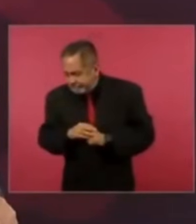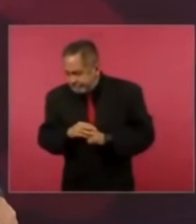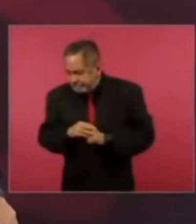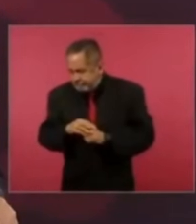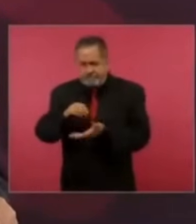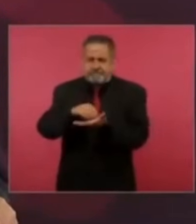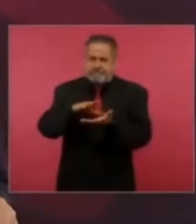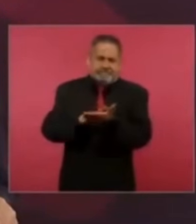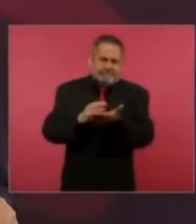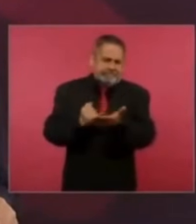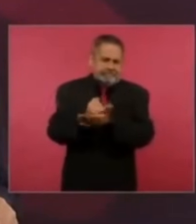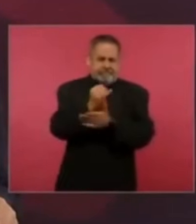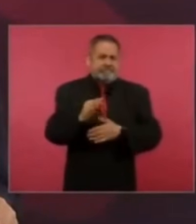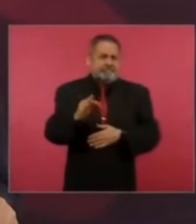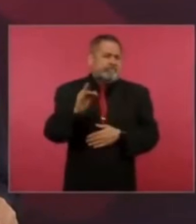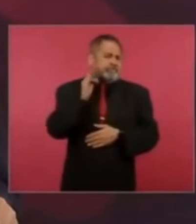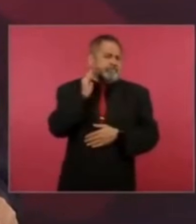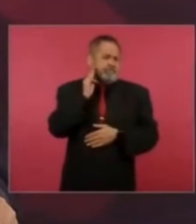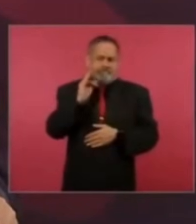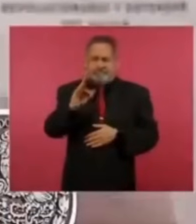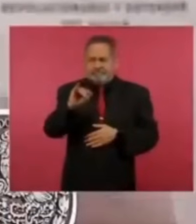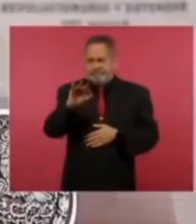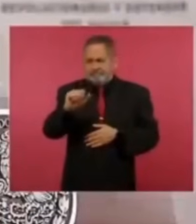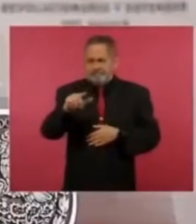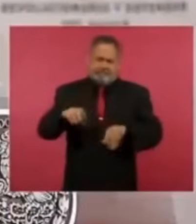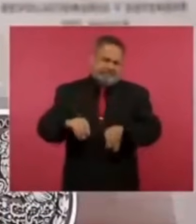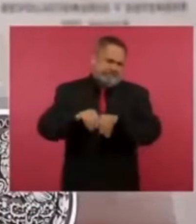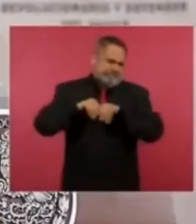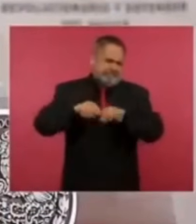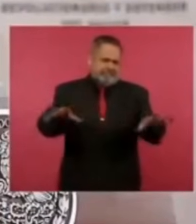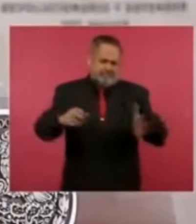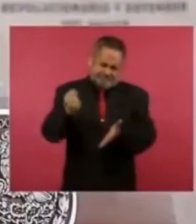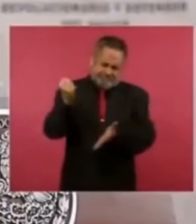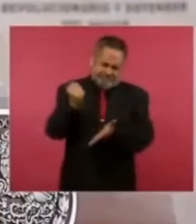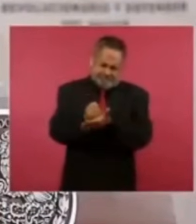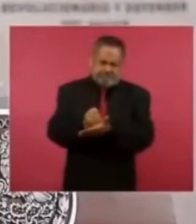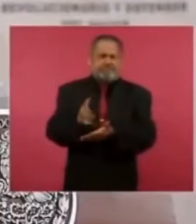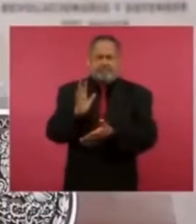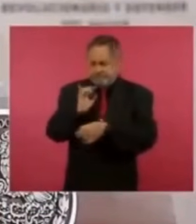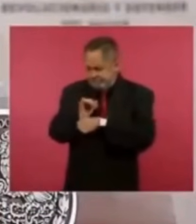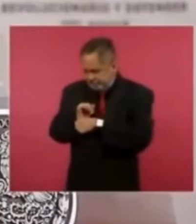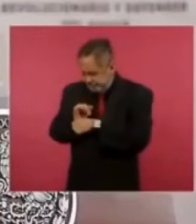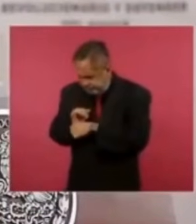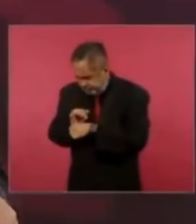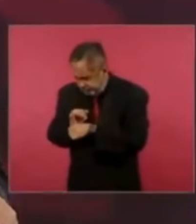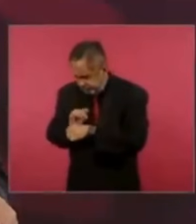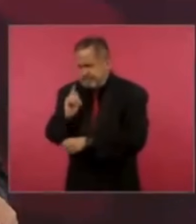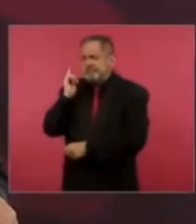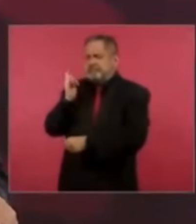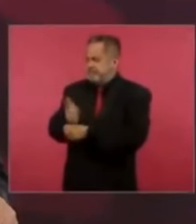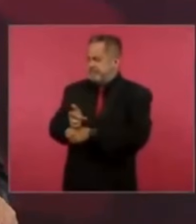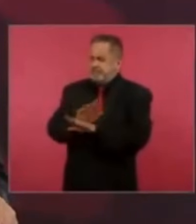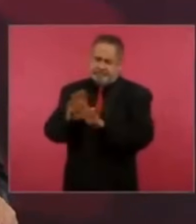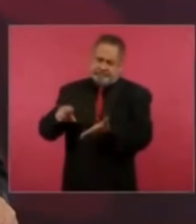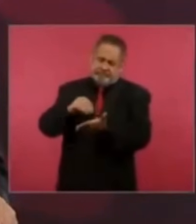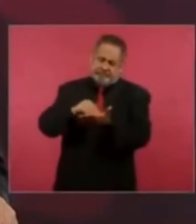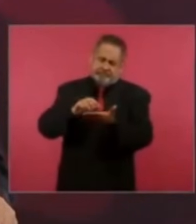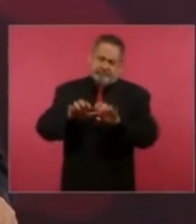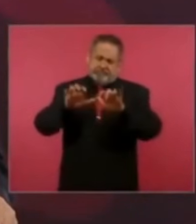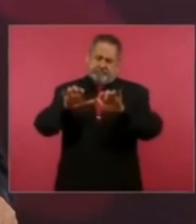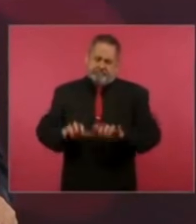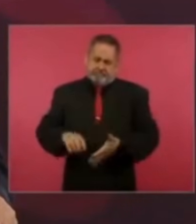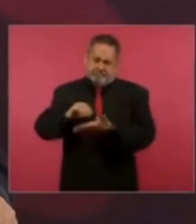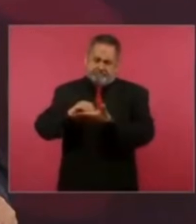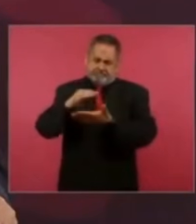un desplegado donde digan que no están de acuerdo, que el nombren al presidente narcopresidente y que está coludido con